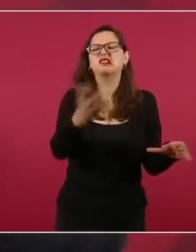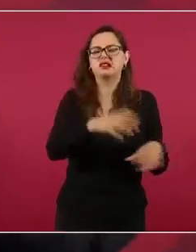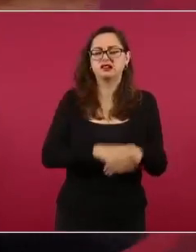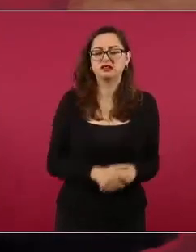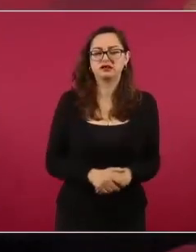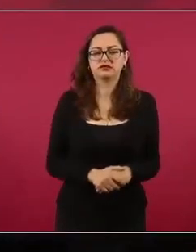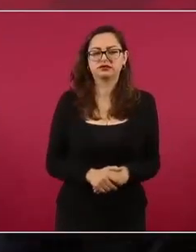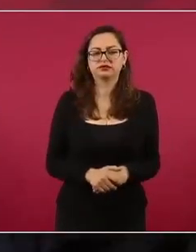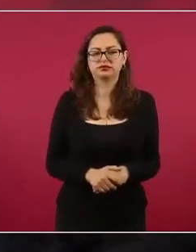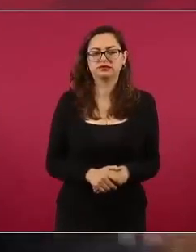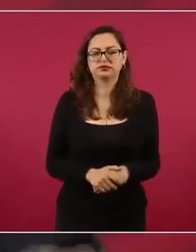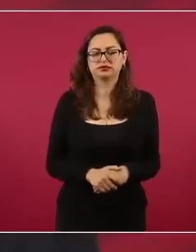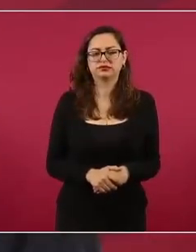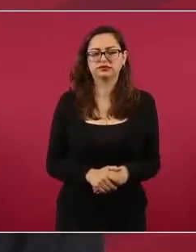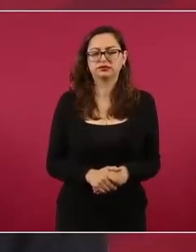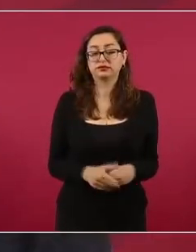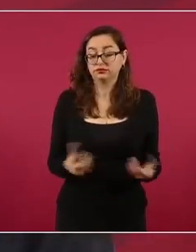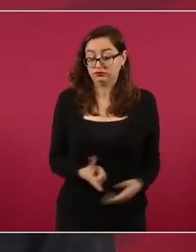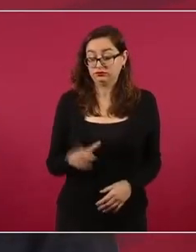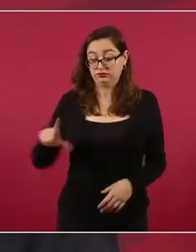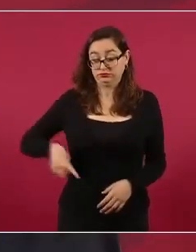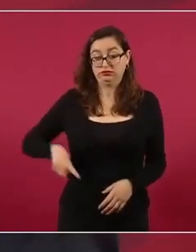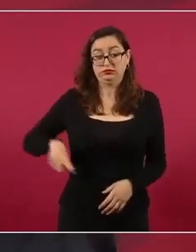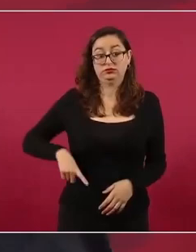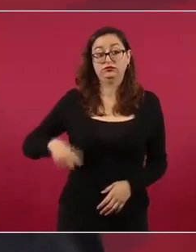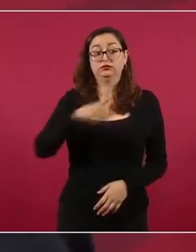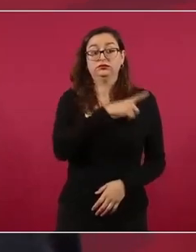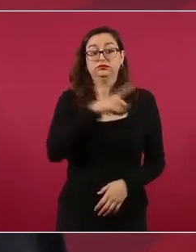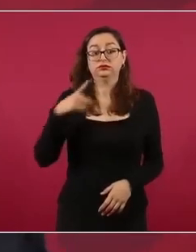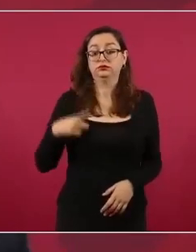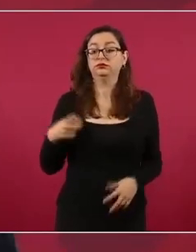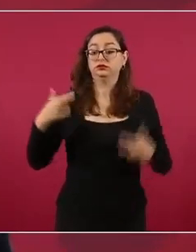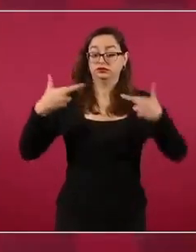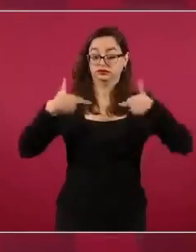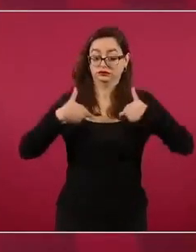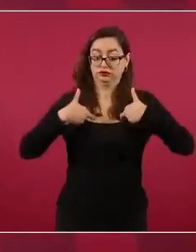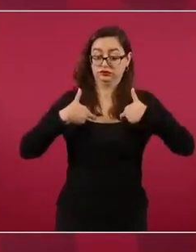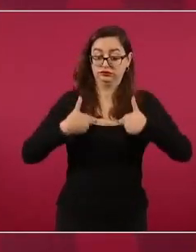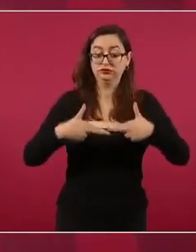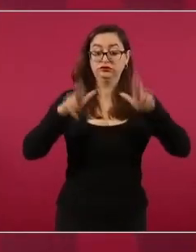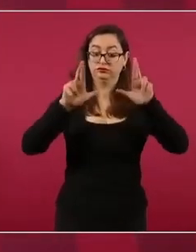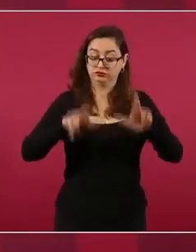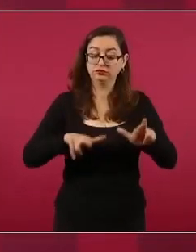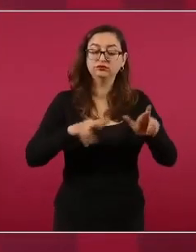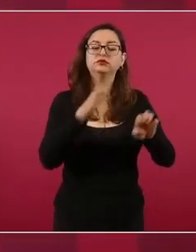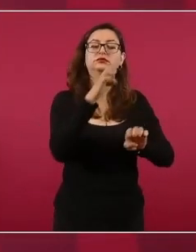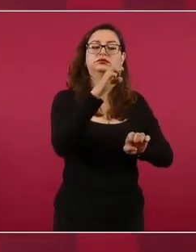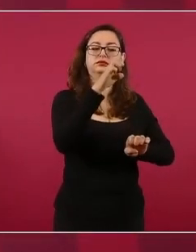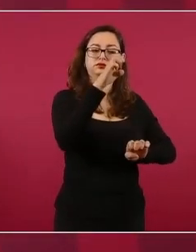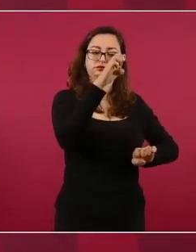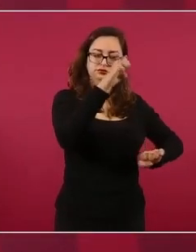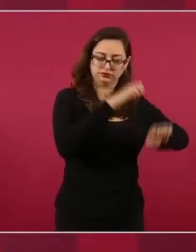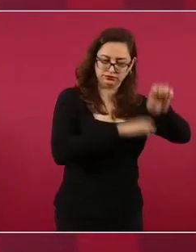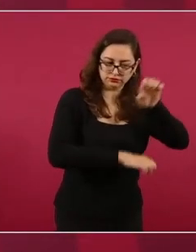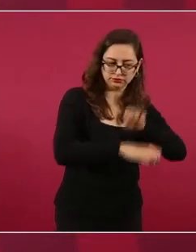todos los intereses. Que el gobierno represente desde luego a los empresarios,